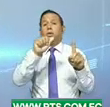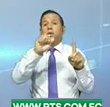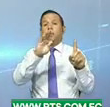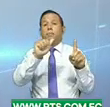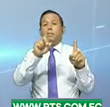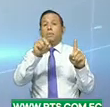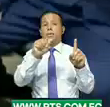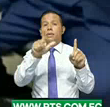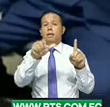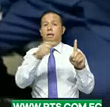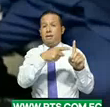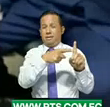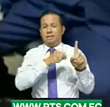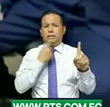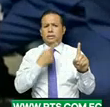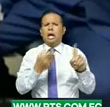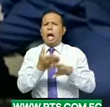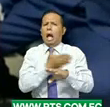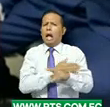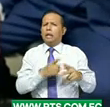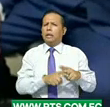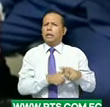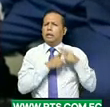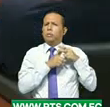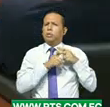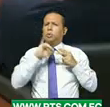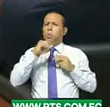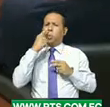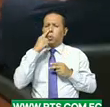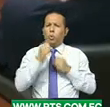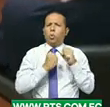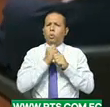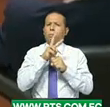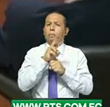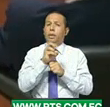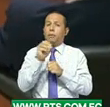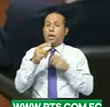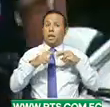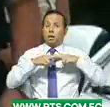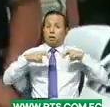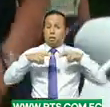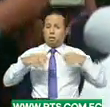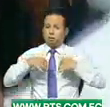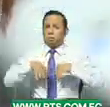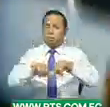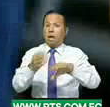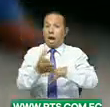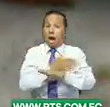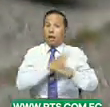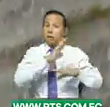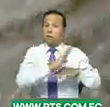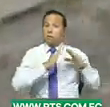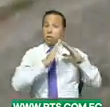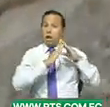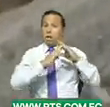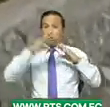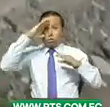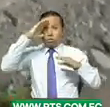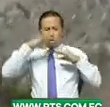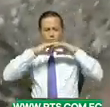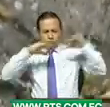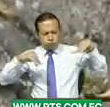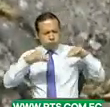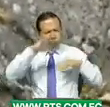bienes patrimoniales que se abrió en junio del 2020. Recordemos que durante el allanamiento a su vivienda, la policía encontró piezas